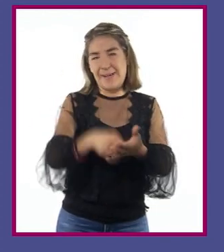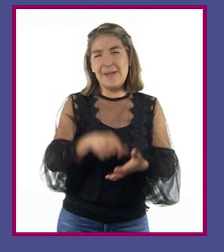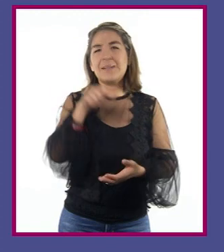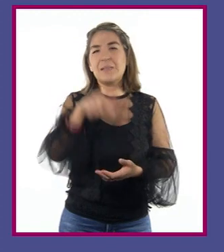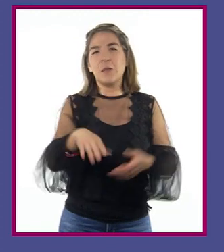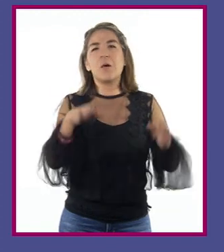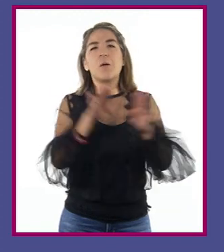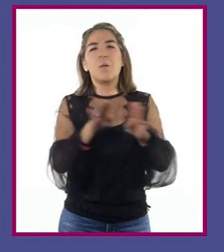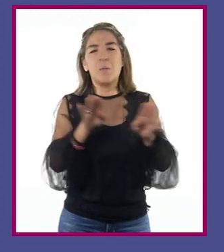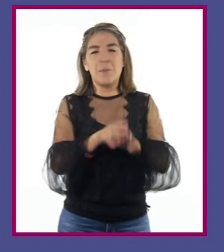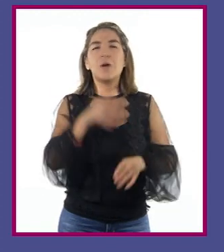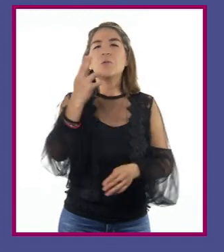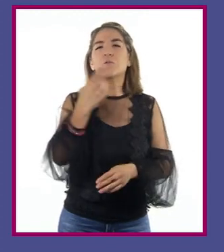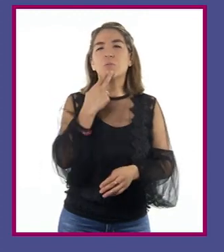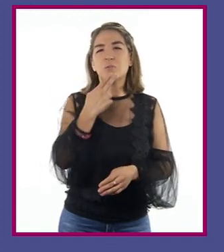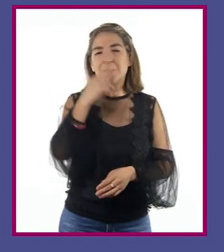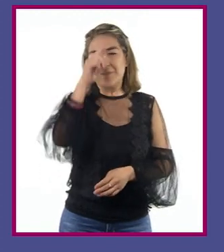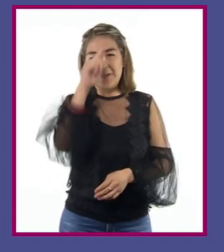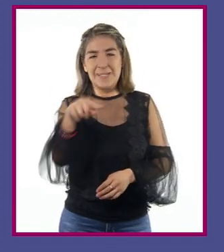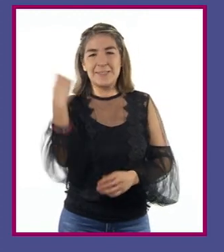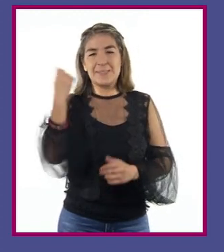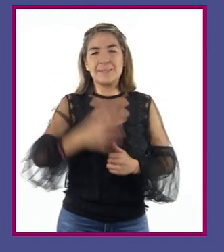uso práctico.